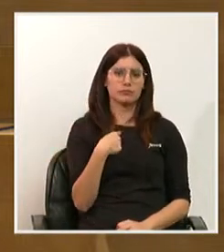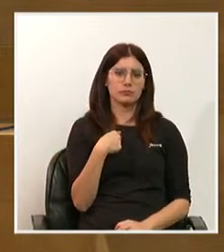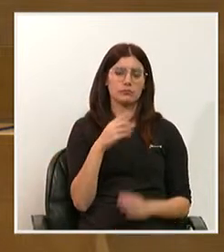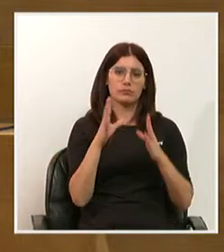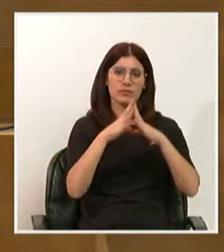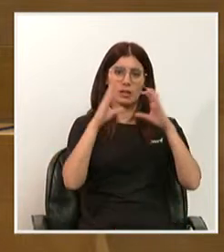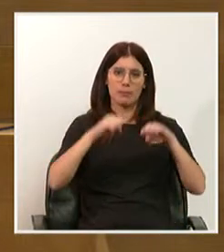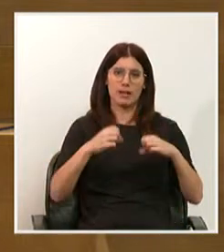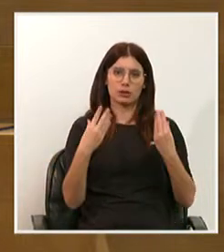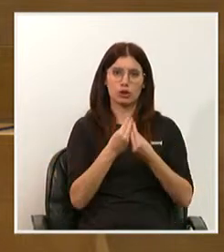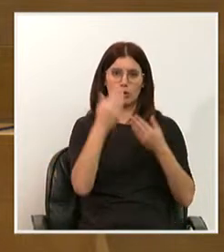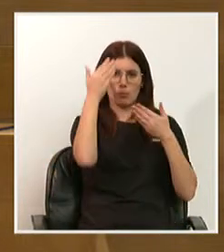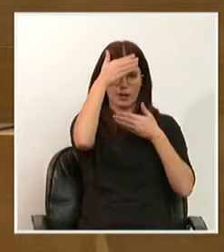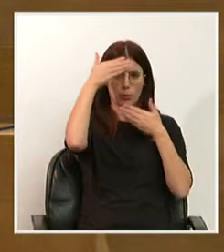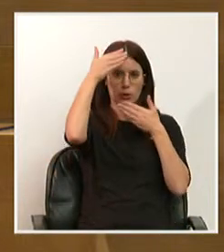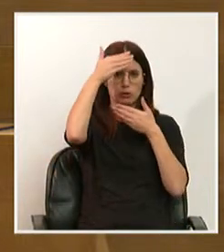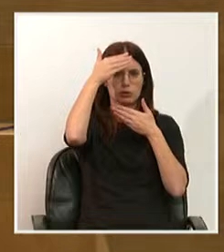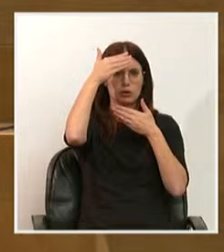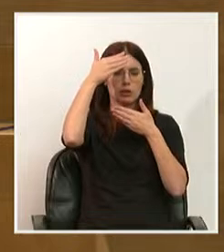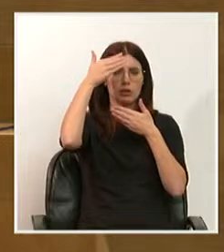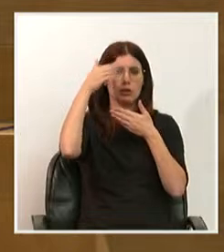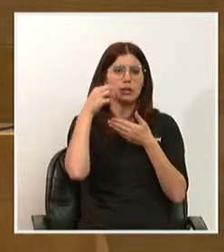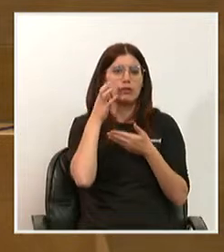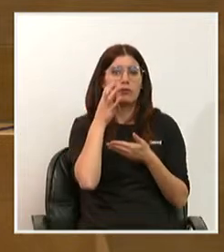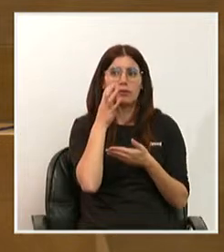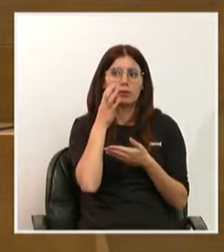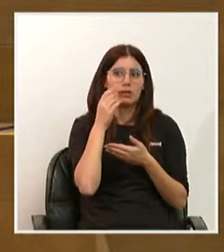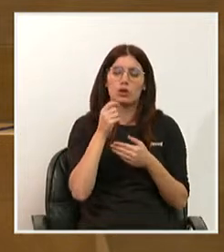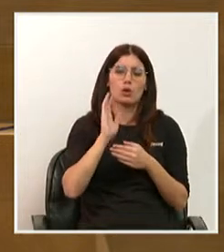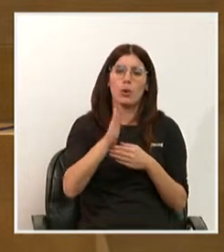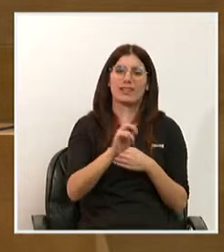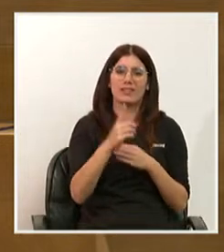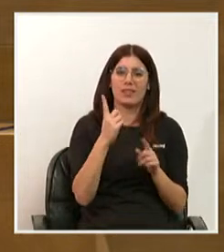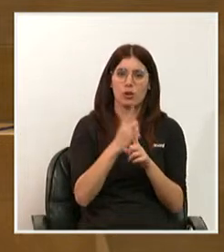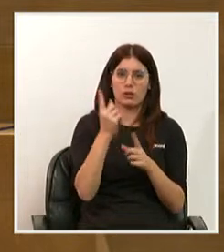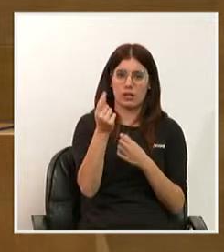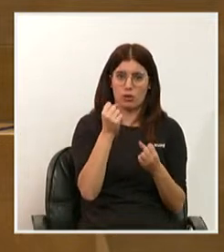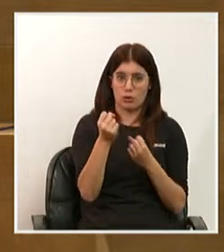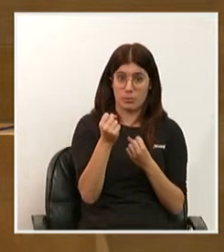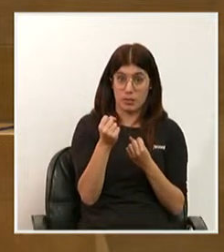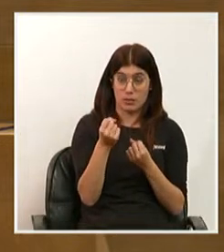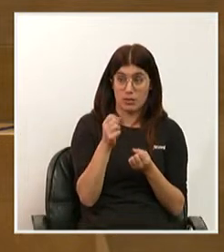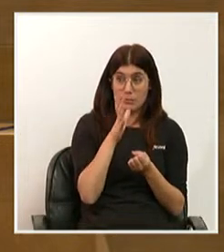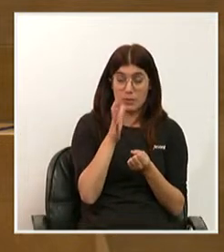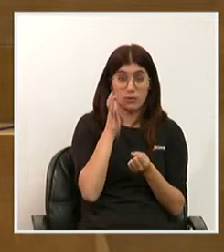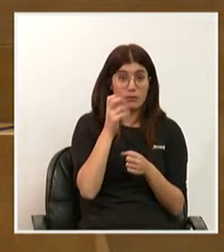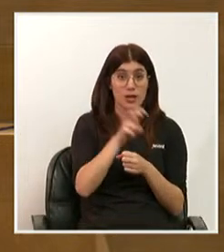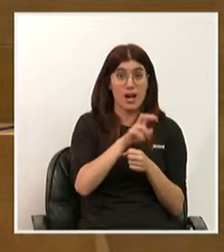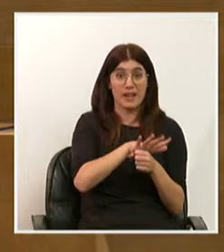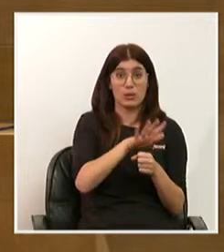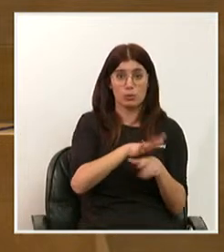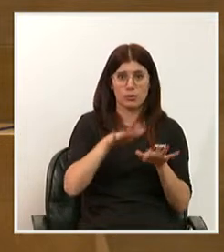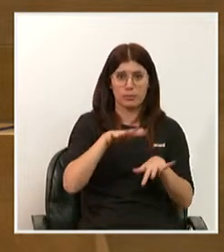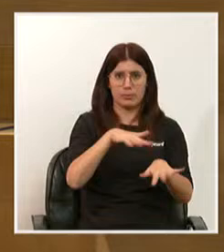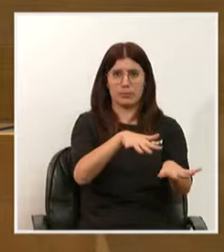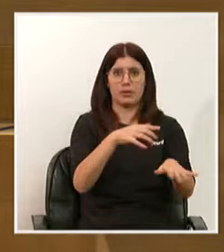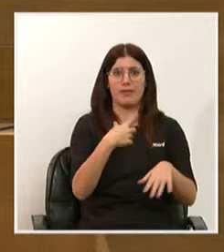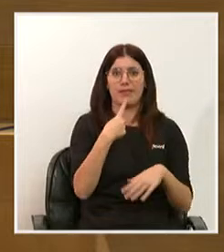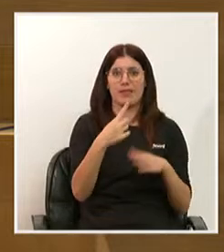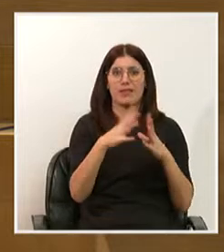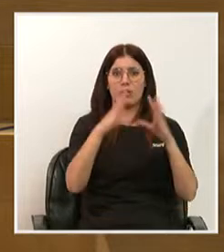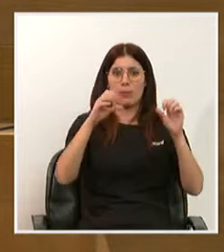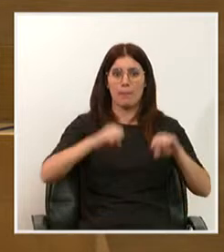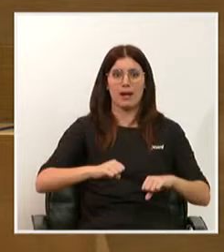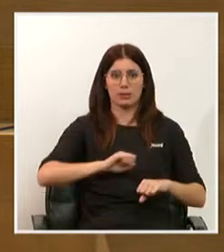con Marruecos Pues que que no atenta contra el economía Oiga yo creo que los agricultores cuando se manifiesta y salen diciendo que el pacto sigue